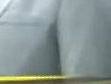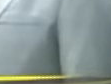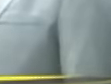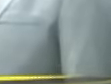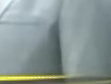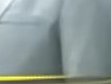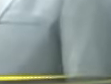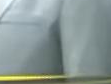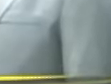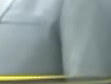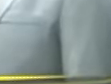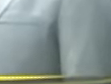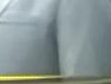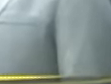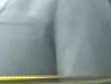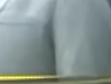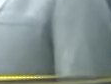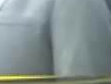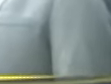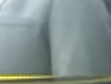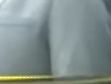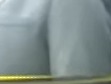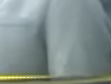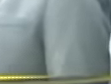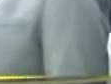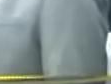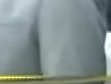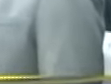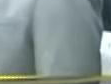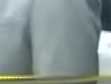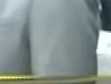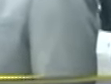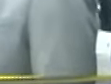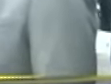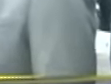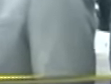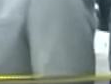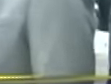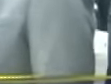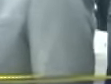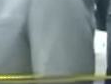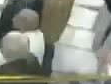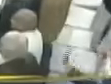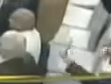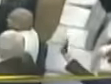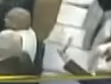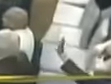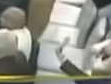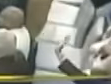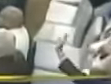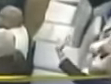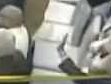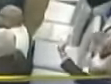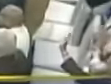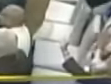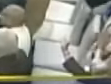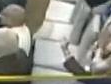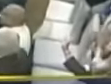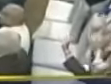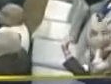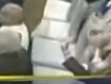nuestro Esequibo, también presente la Autoridad Única de la Guayana Esequiba, el mayor general